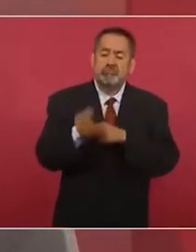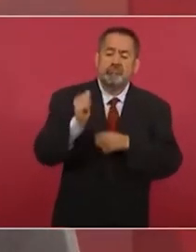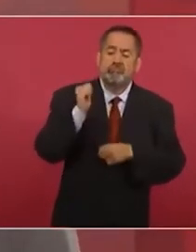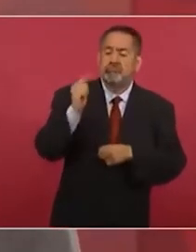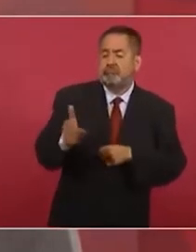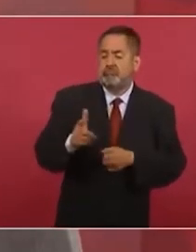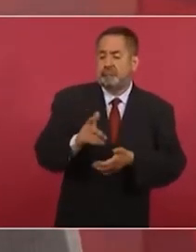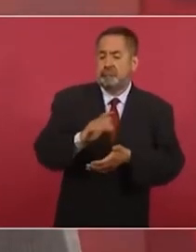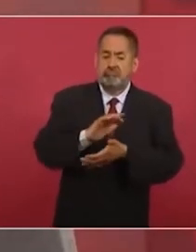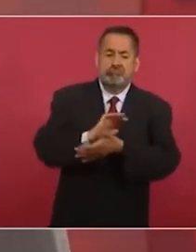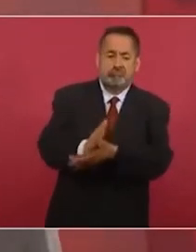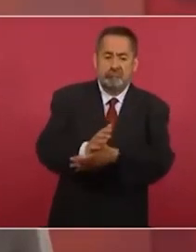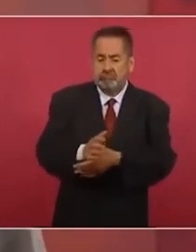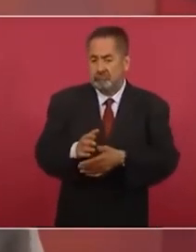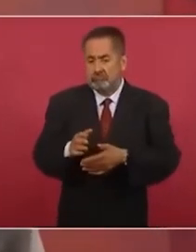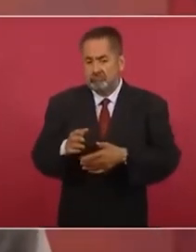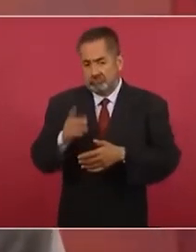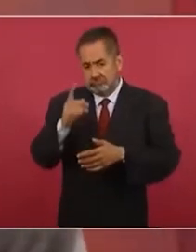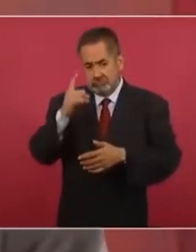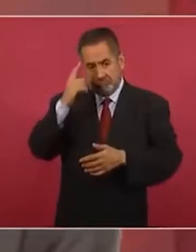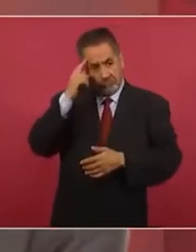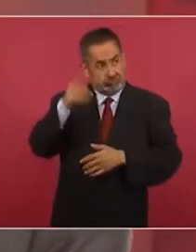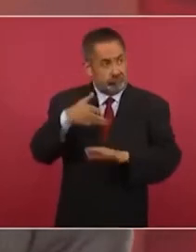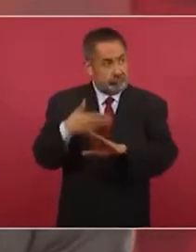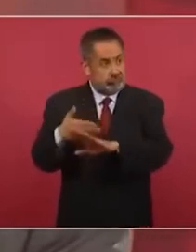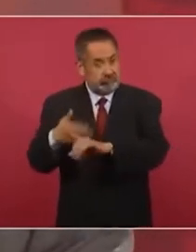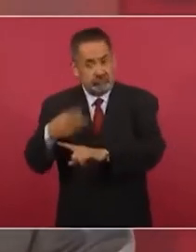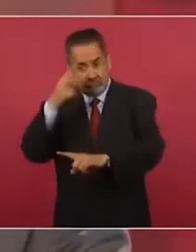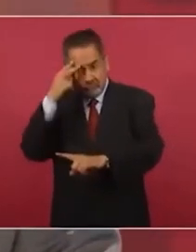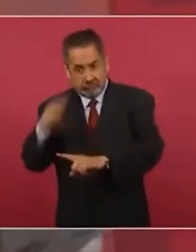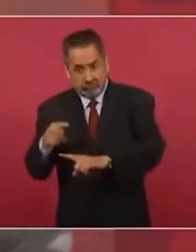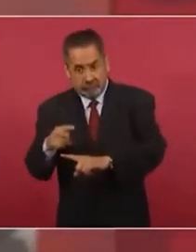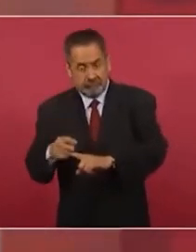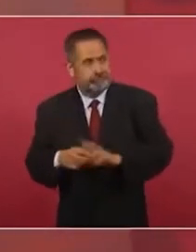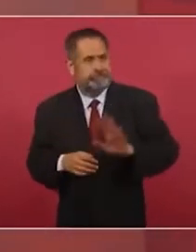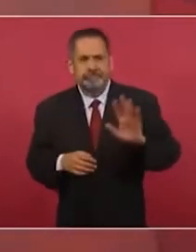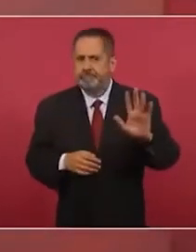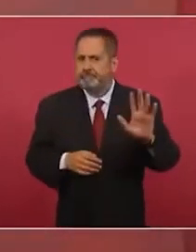quiere agarrar a los mexicanos o a nuestro país